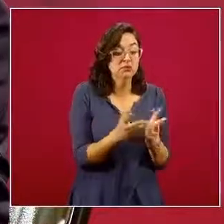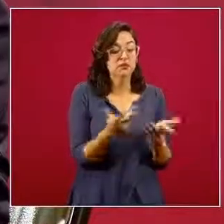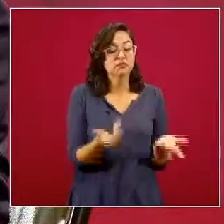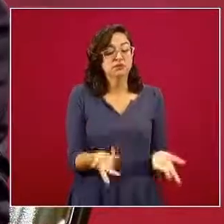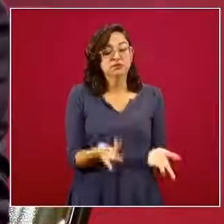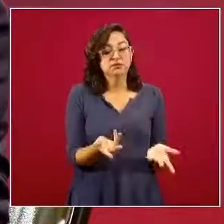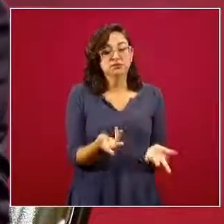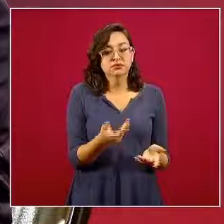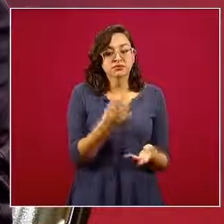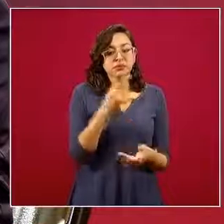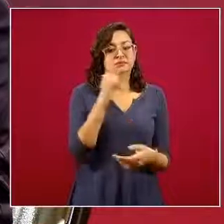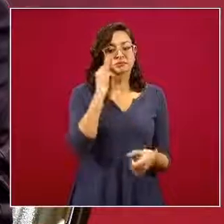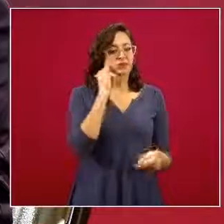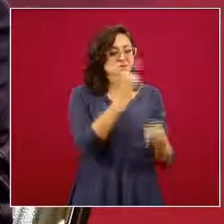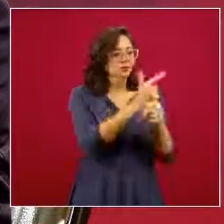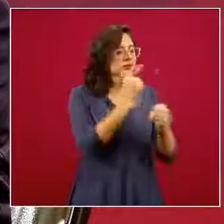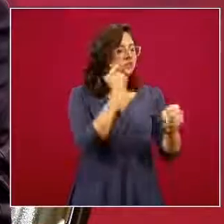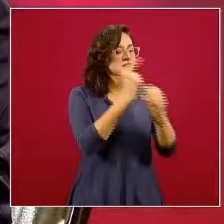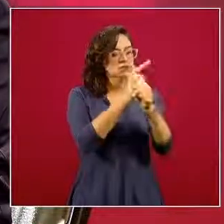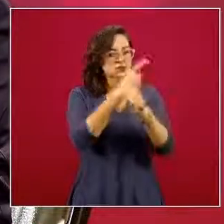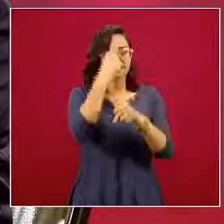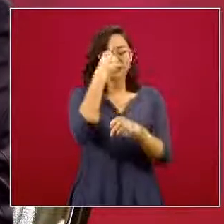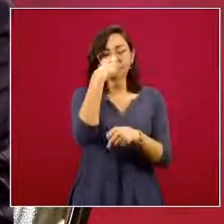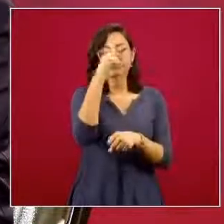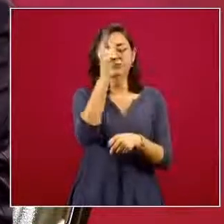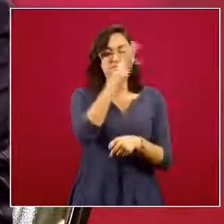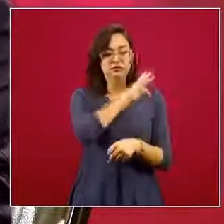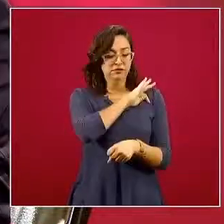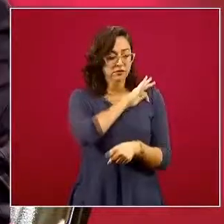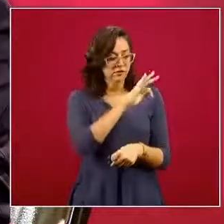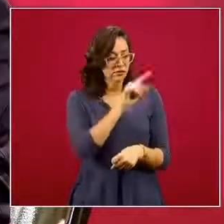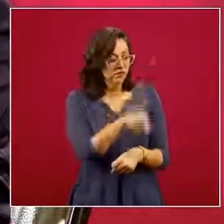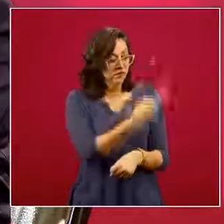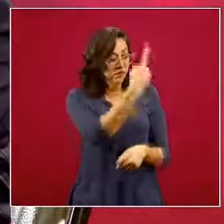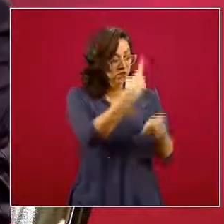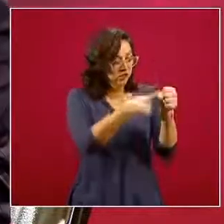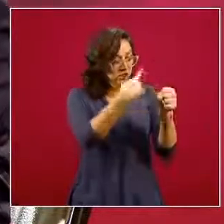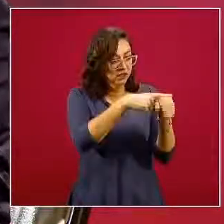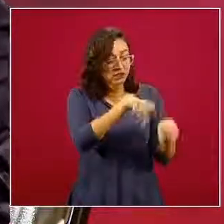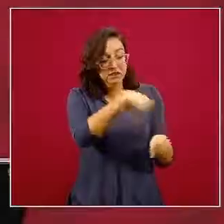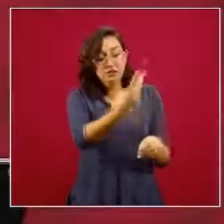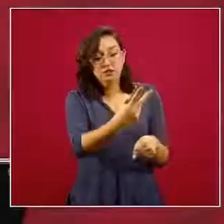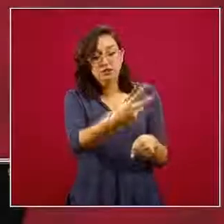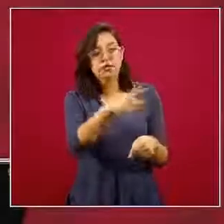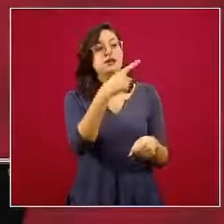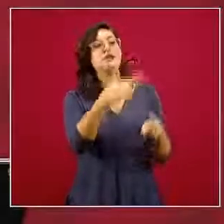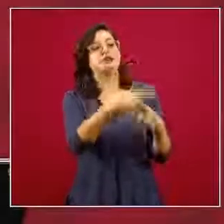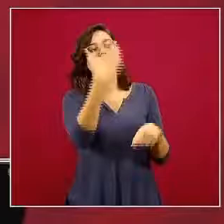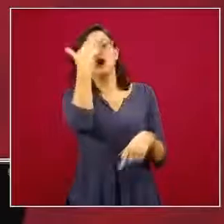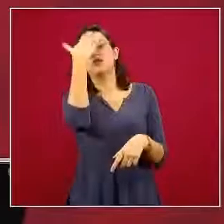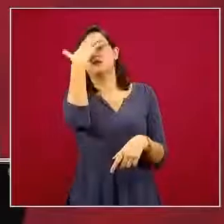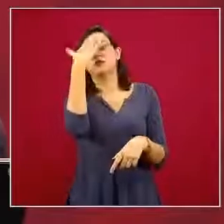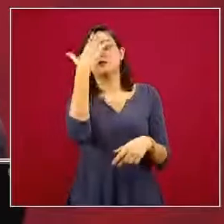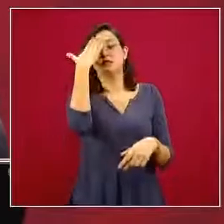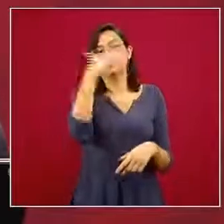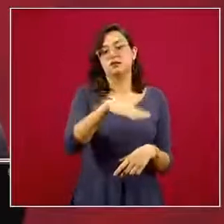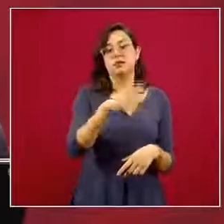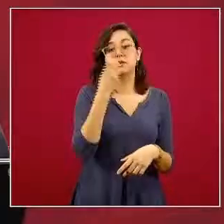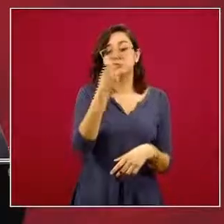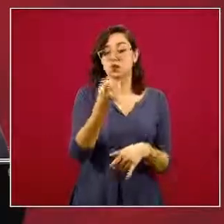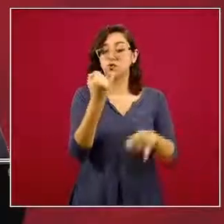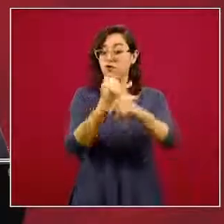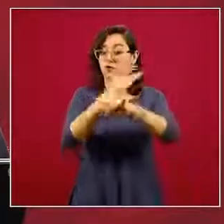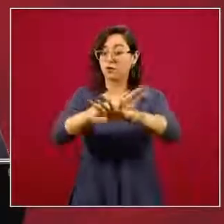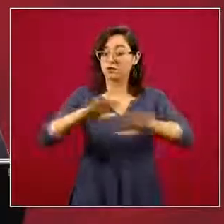tan fino, fácilmente se puede saber que cuando aparece un caso, enseguida sabe quién es. Y eso